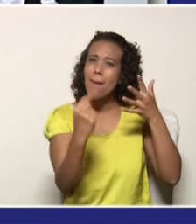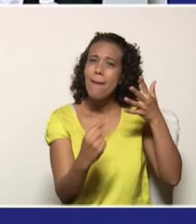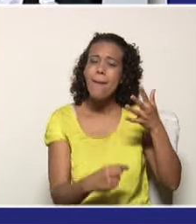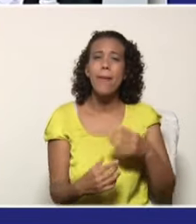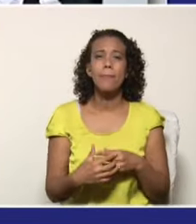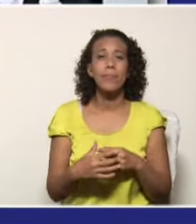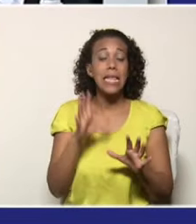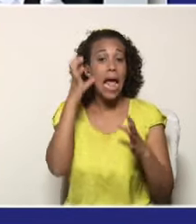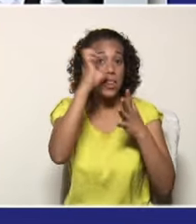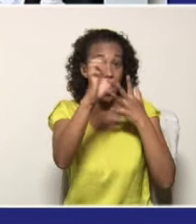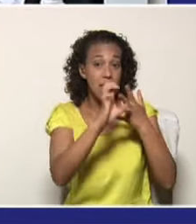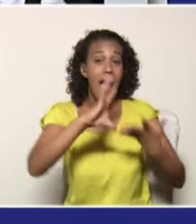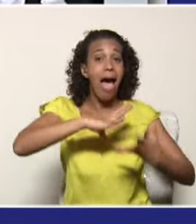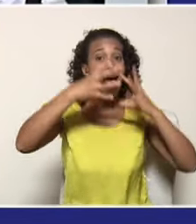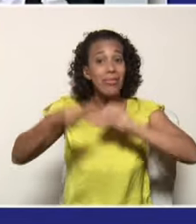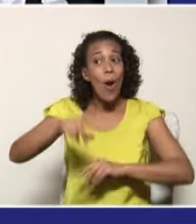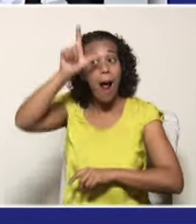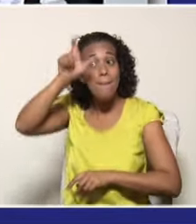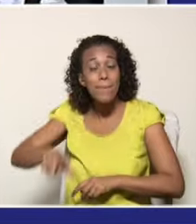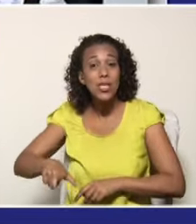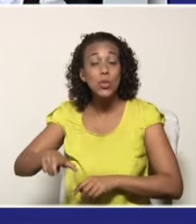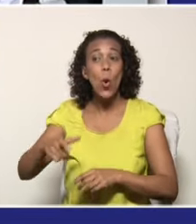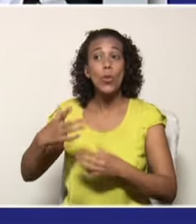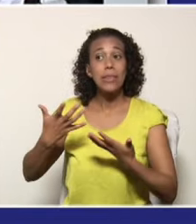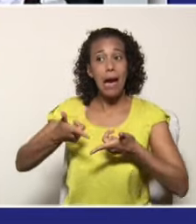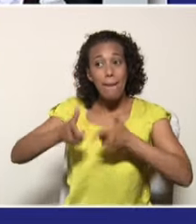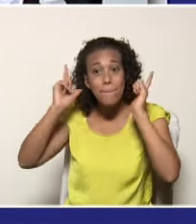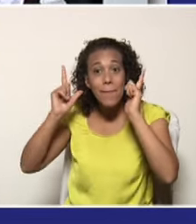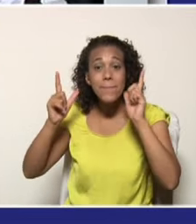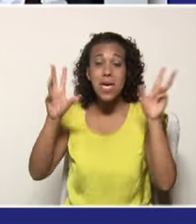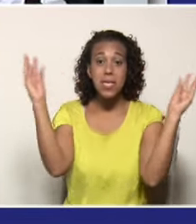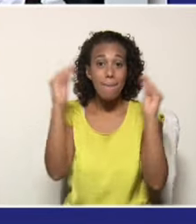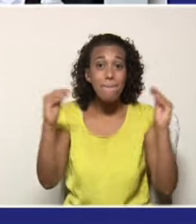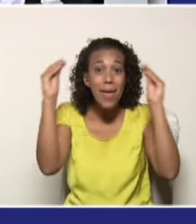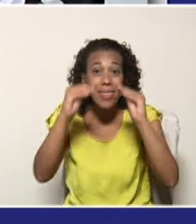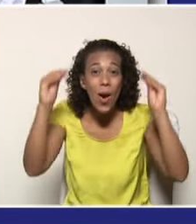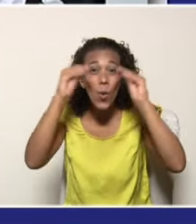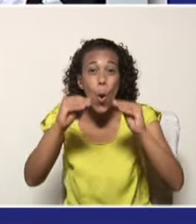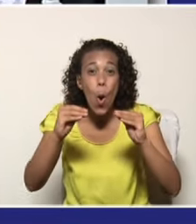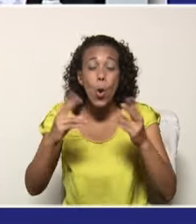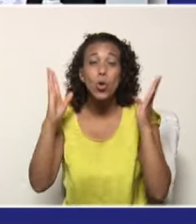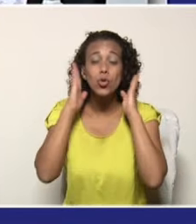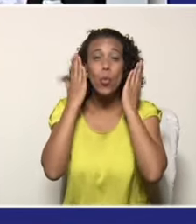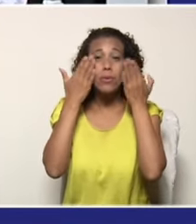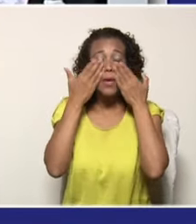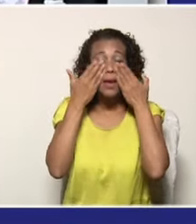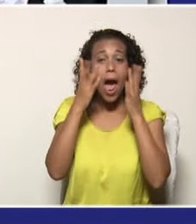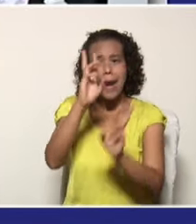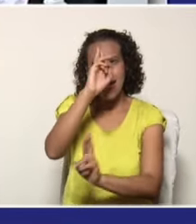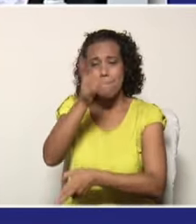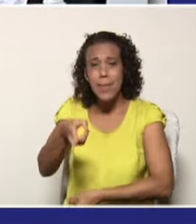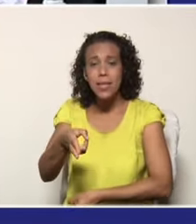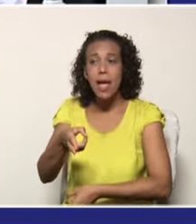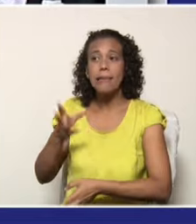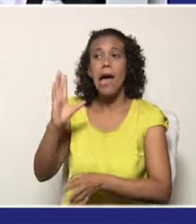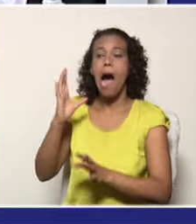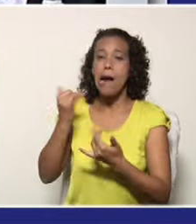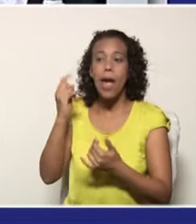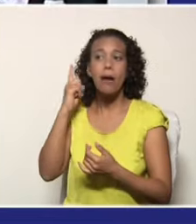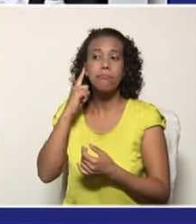realizando estrategias adaptativas, alternativas, pedagógicas de las personas con sordoceguera, respetando su